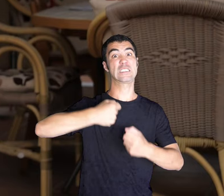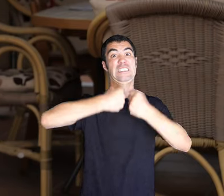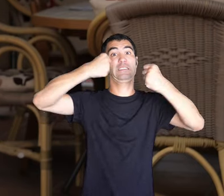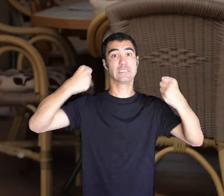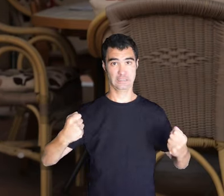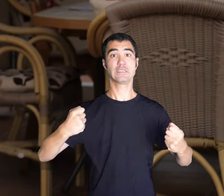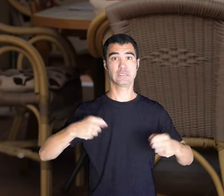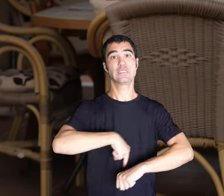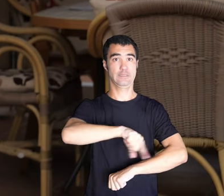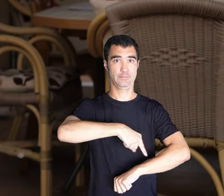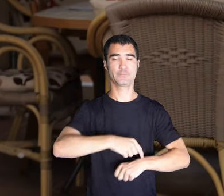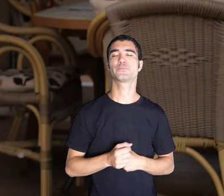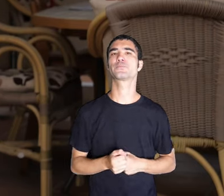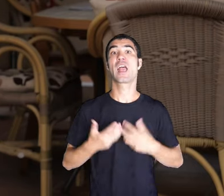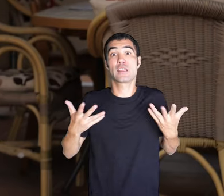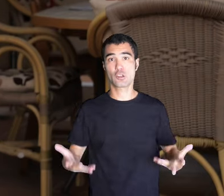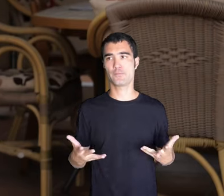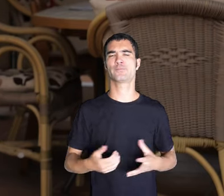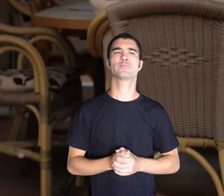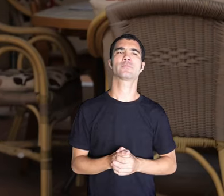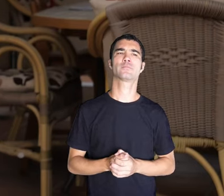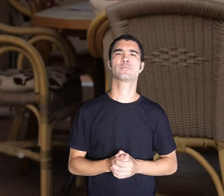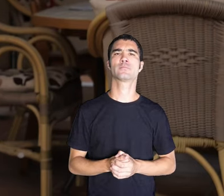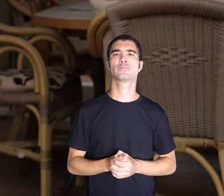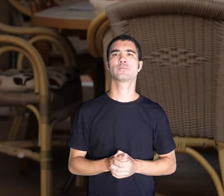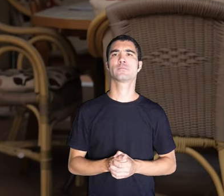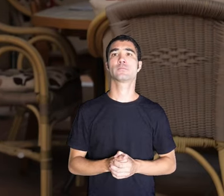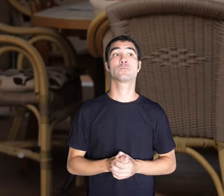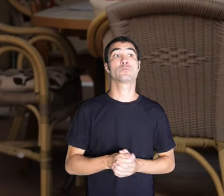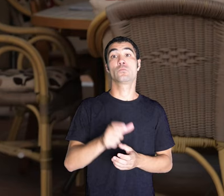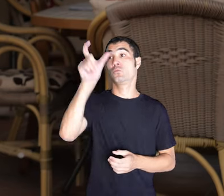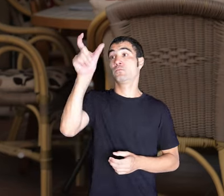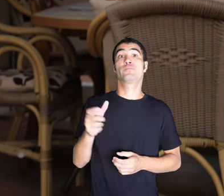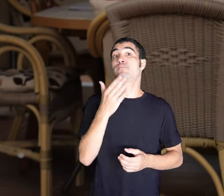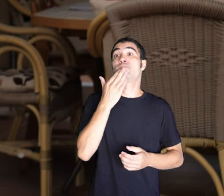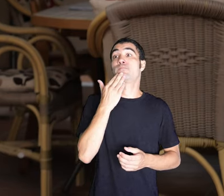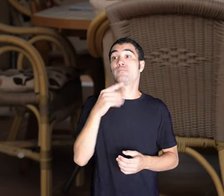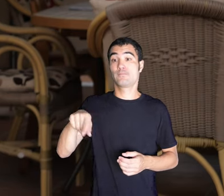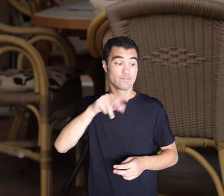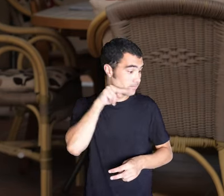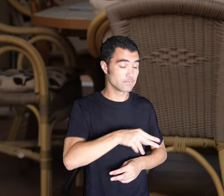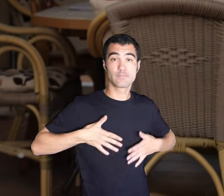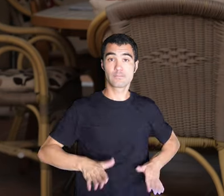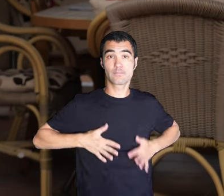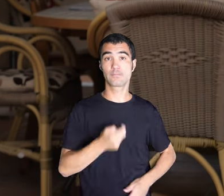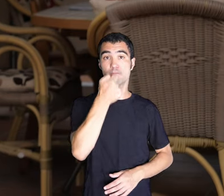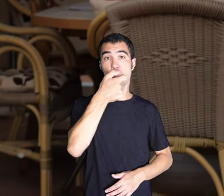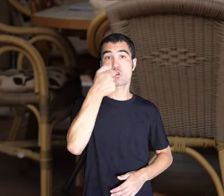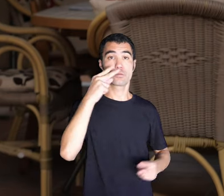¿eh? Entonces, uno, que los hijos no los veían